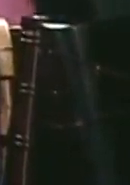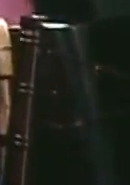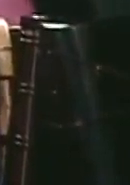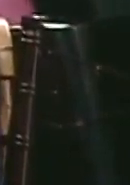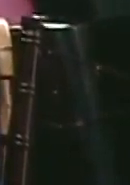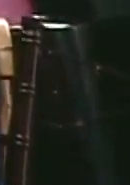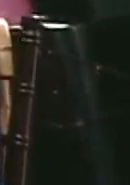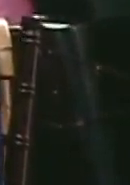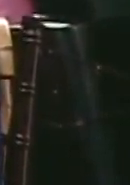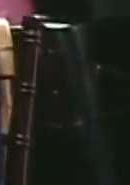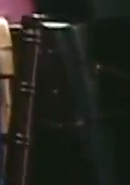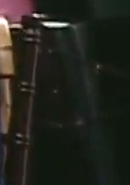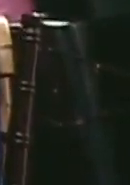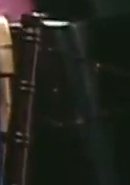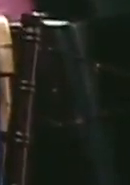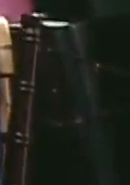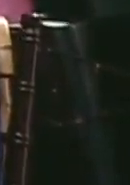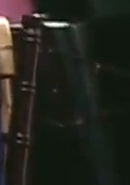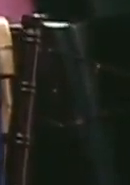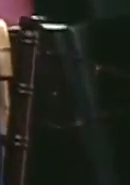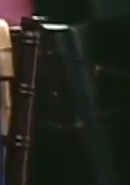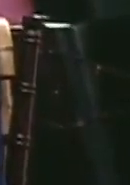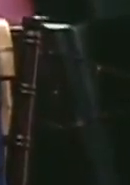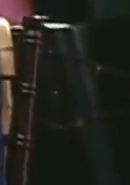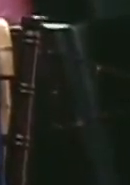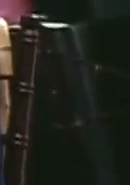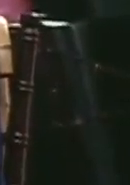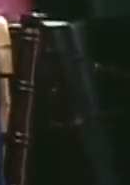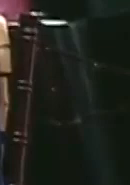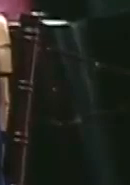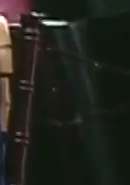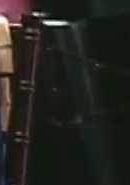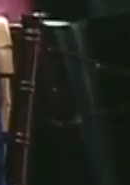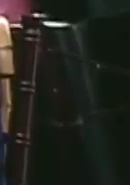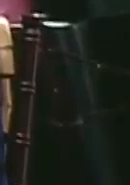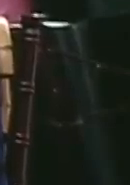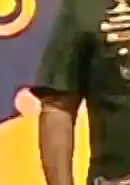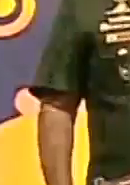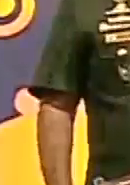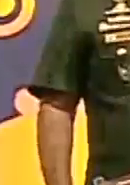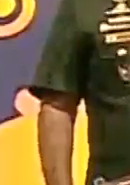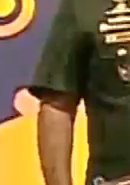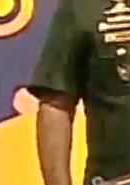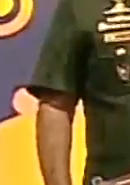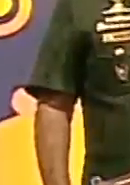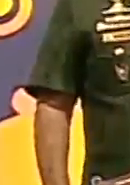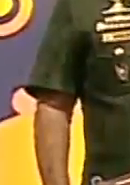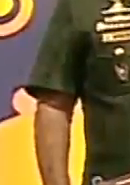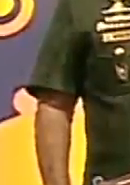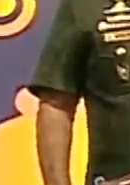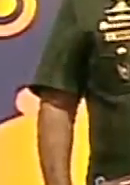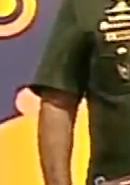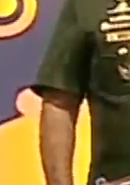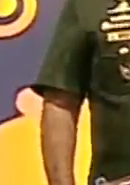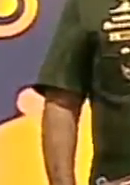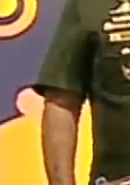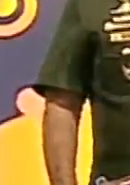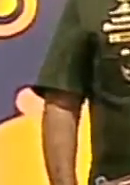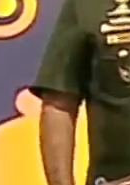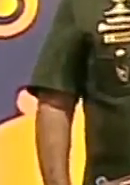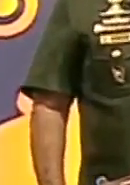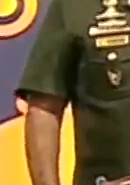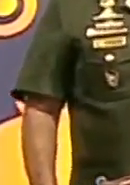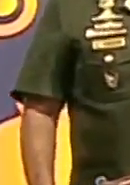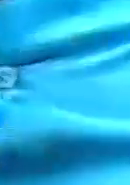comarcas vegetales y su tumulto de ríos, salinas y labrantíos, animales